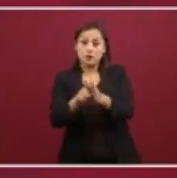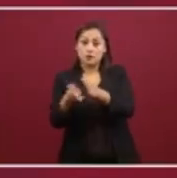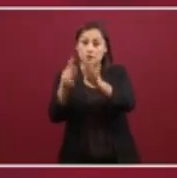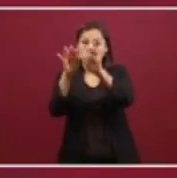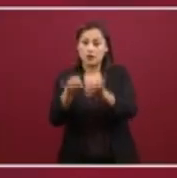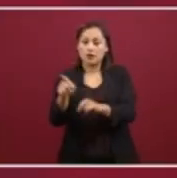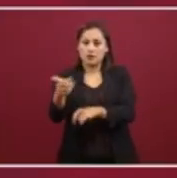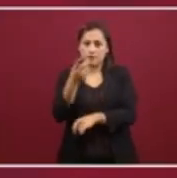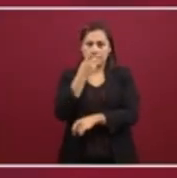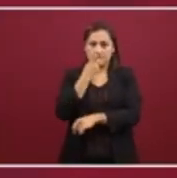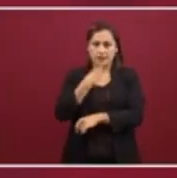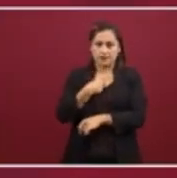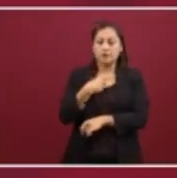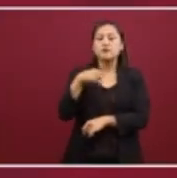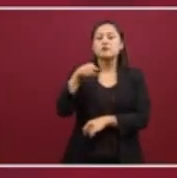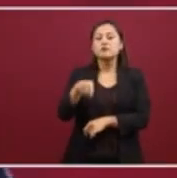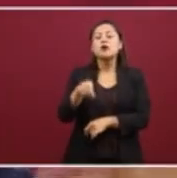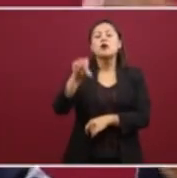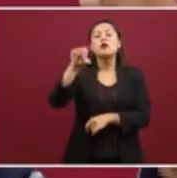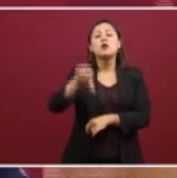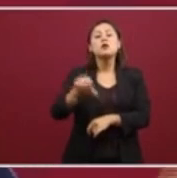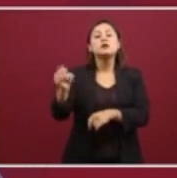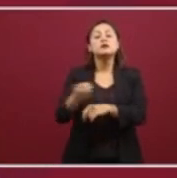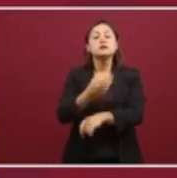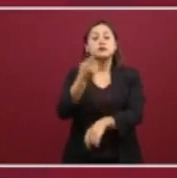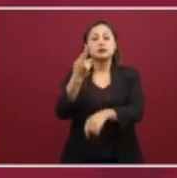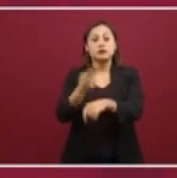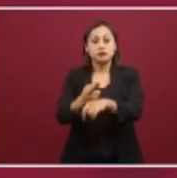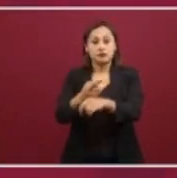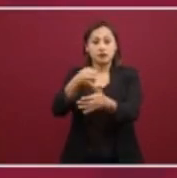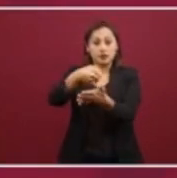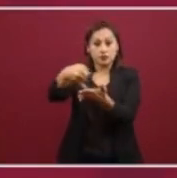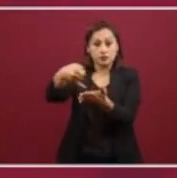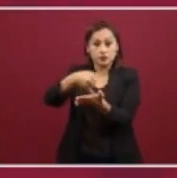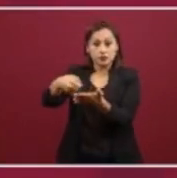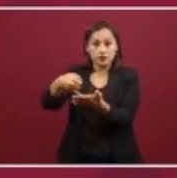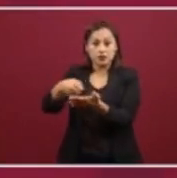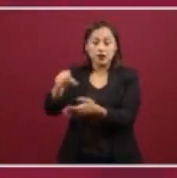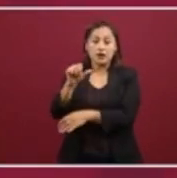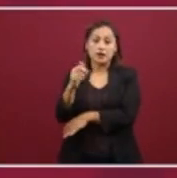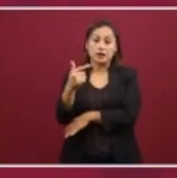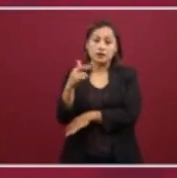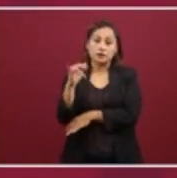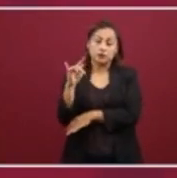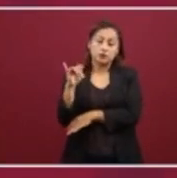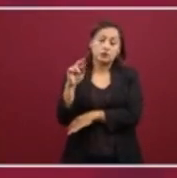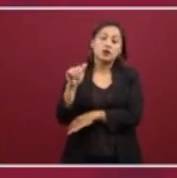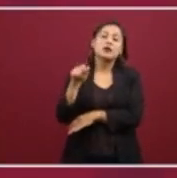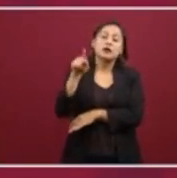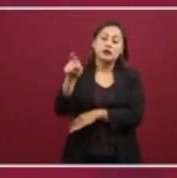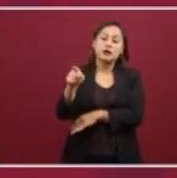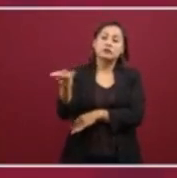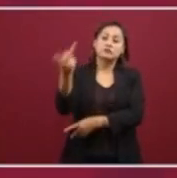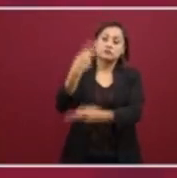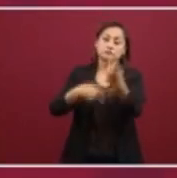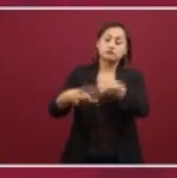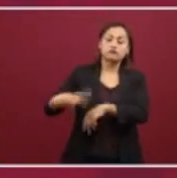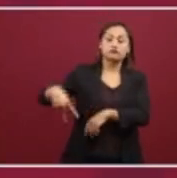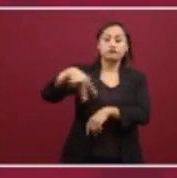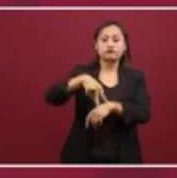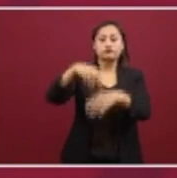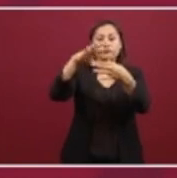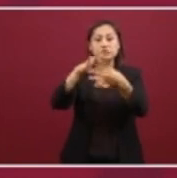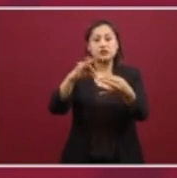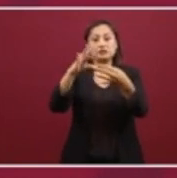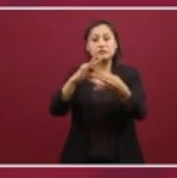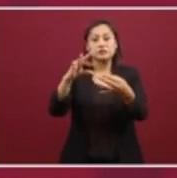Agricultura va a informarles cómo va el programa y contestar